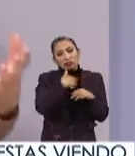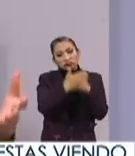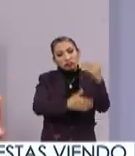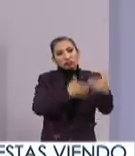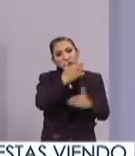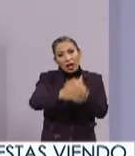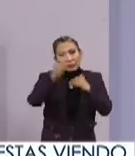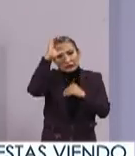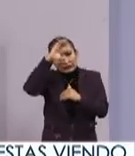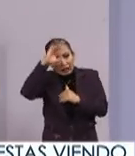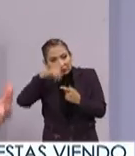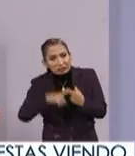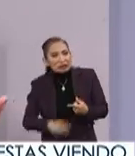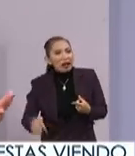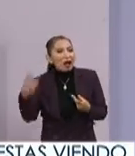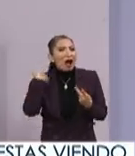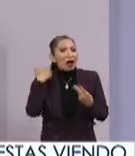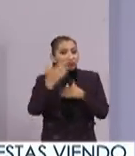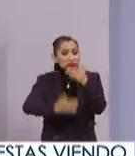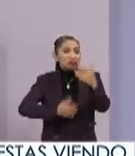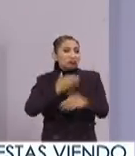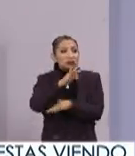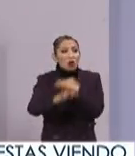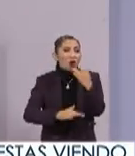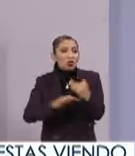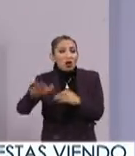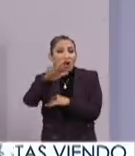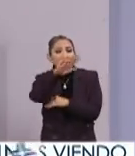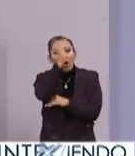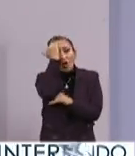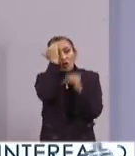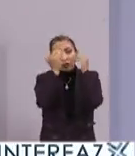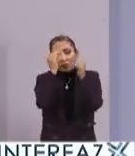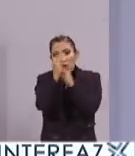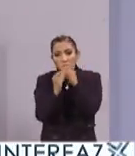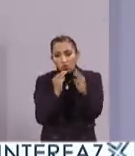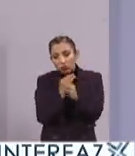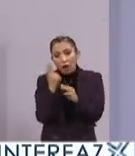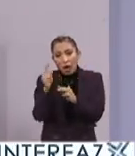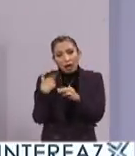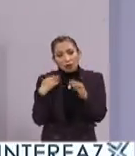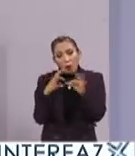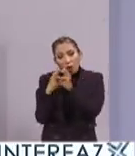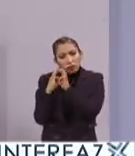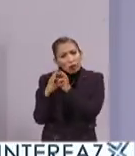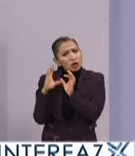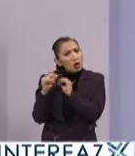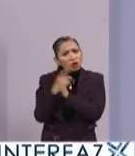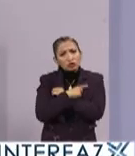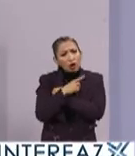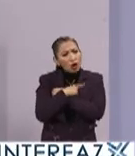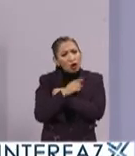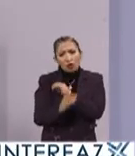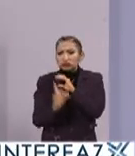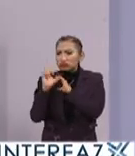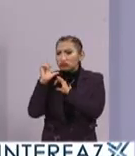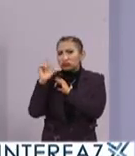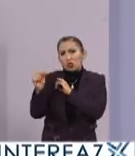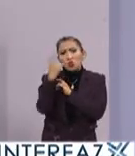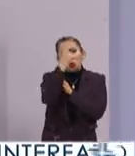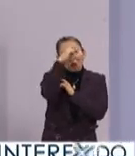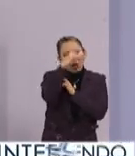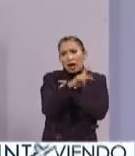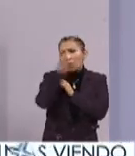desarrolla la ciencia, el avance de todos los campos del conocimiento en el mundo, que es de forma colaborativa. No solo se está yendo